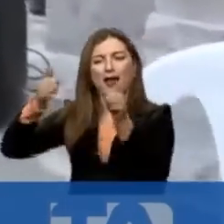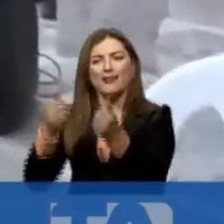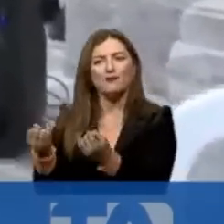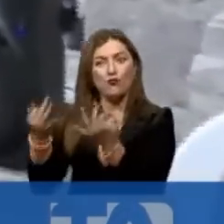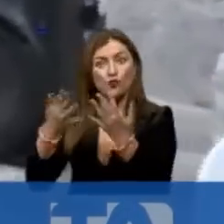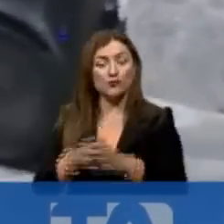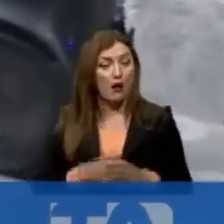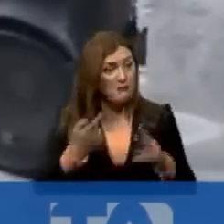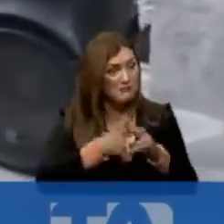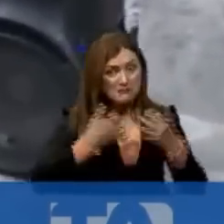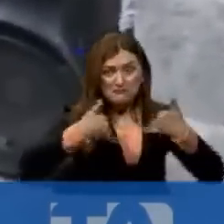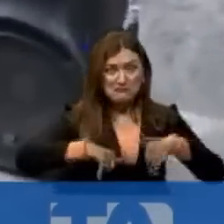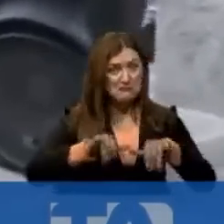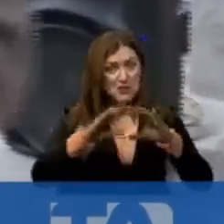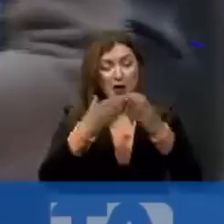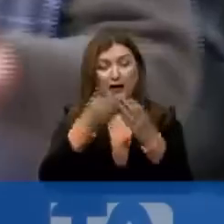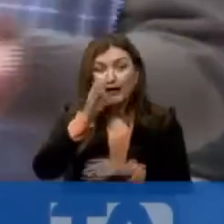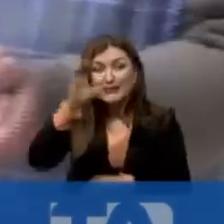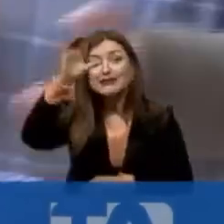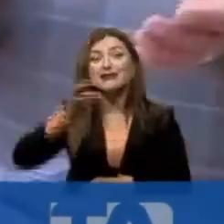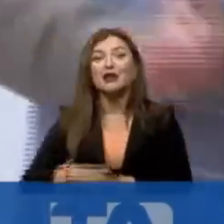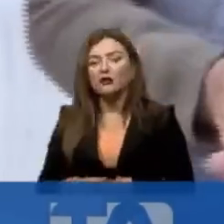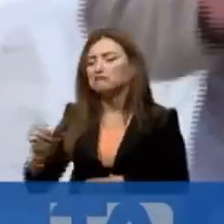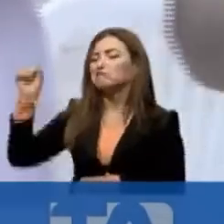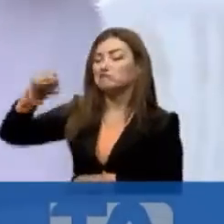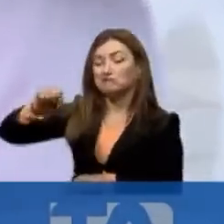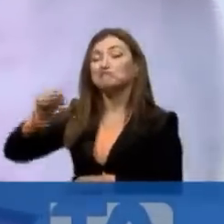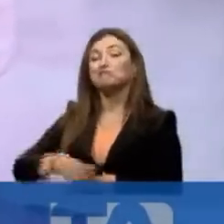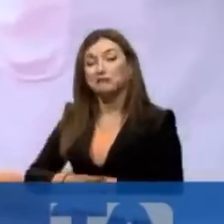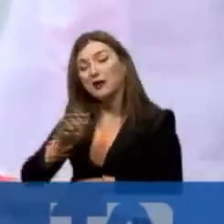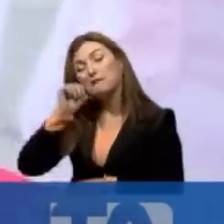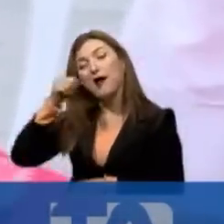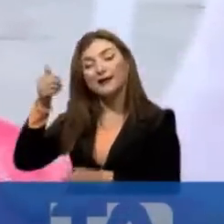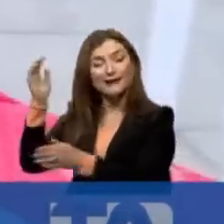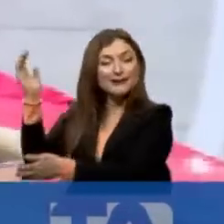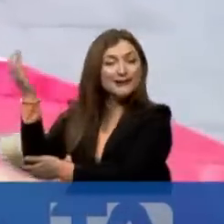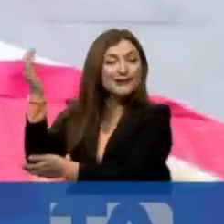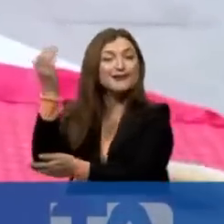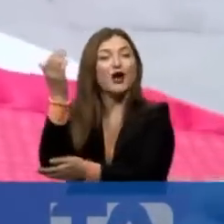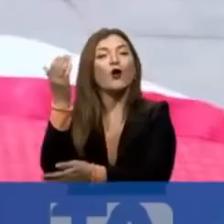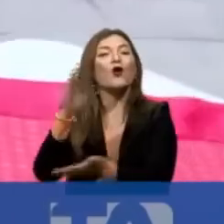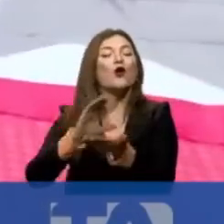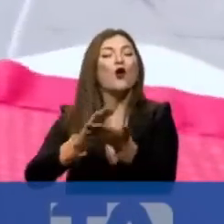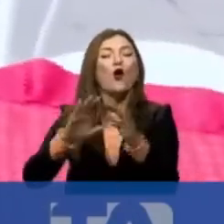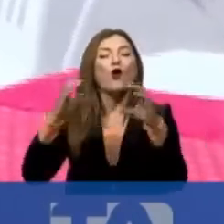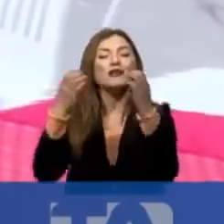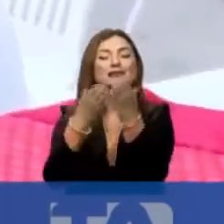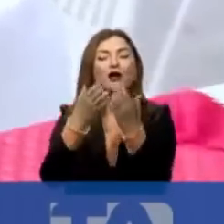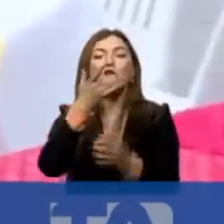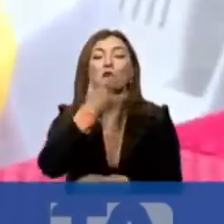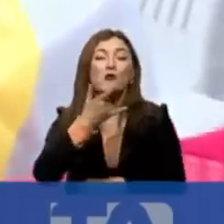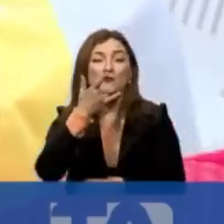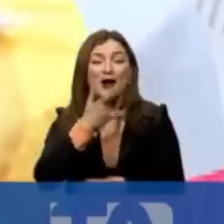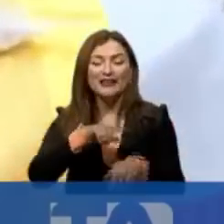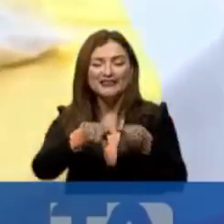van de largo con un concierto. Nos vamos de largo. Y el día de mañana, la elección de reina en el Coliseo de Pomasqui.